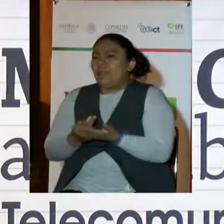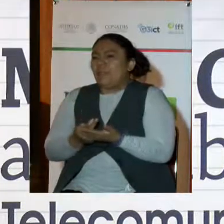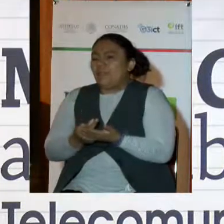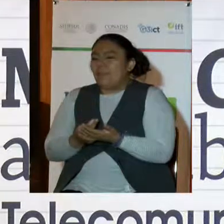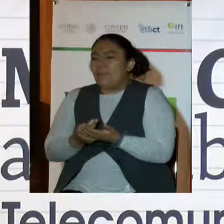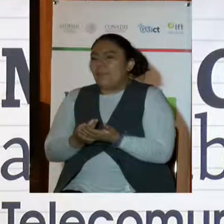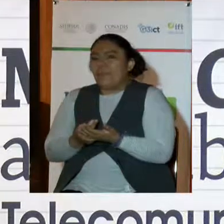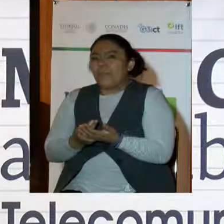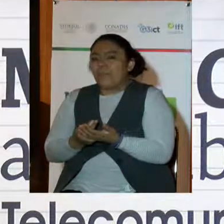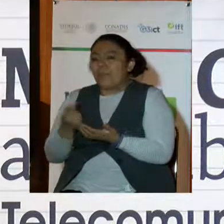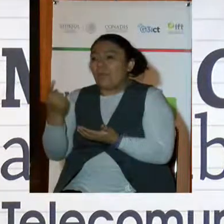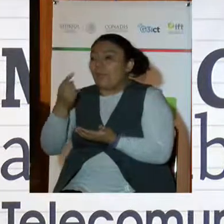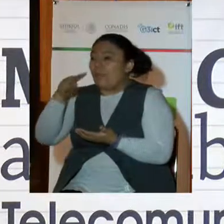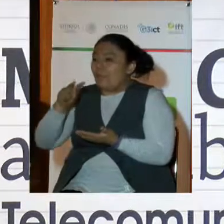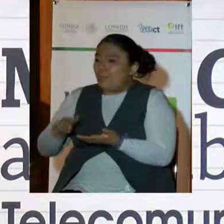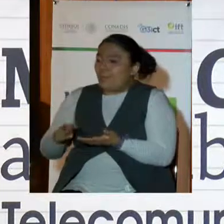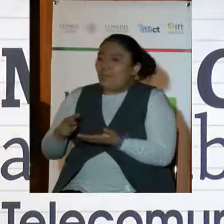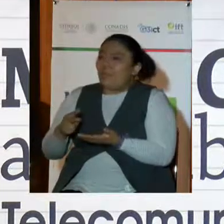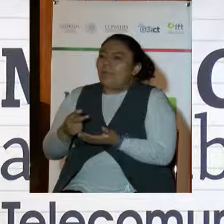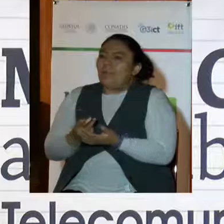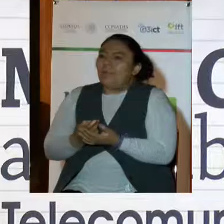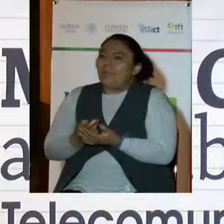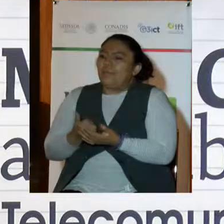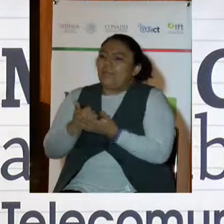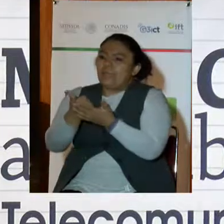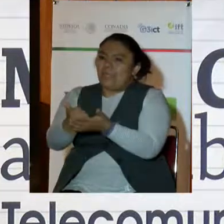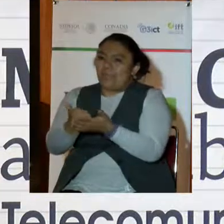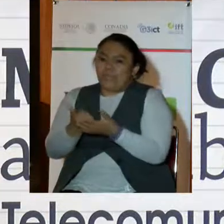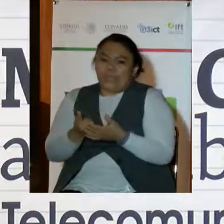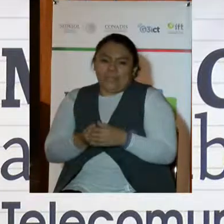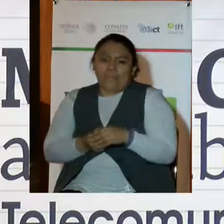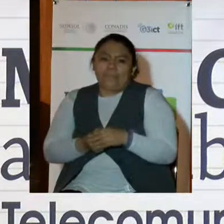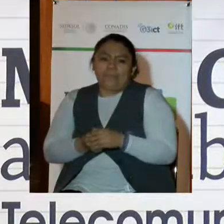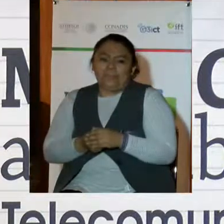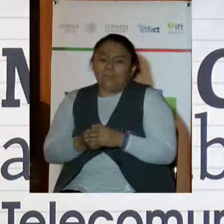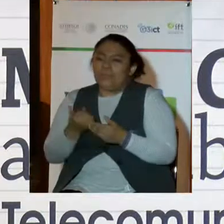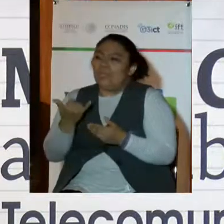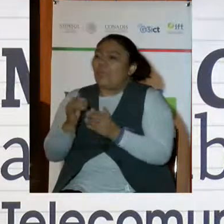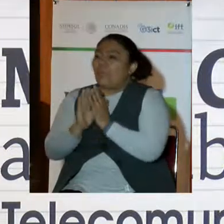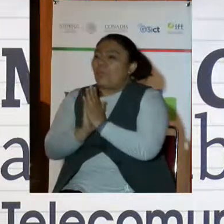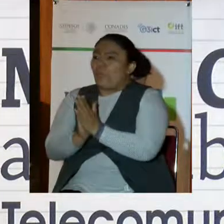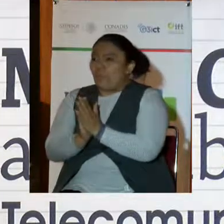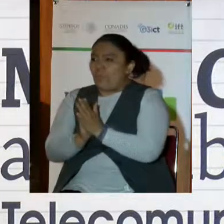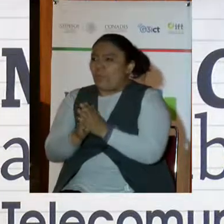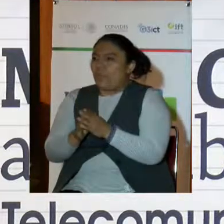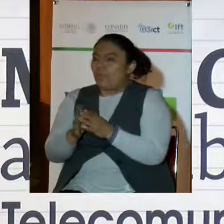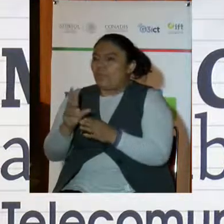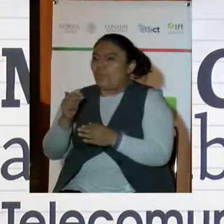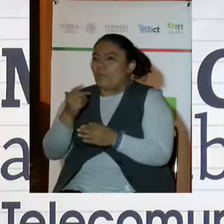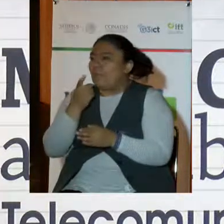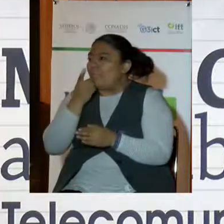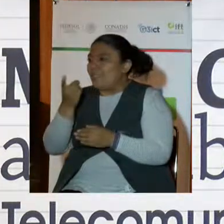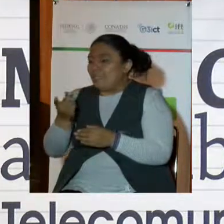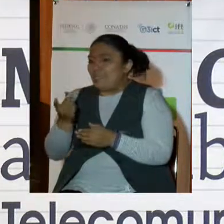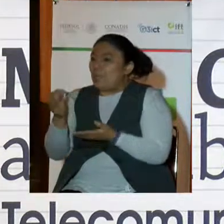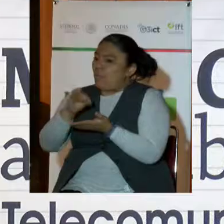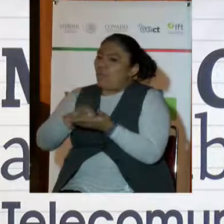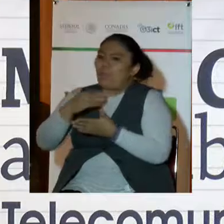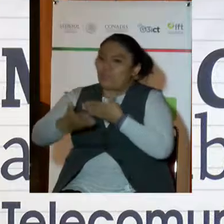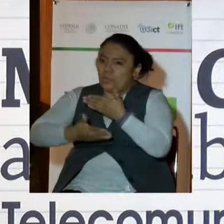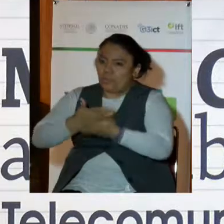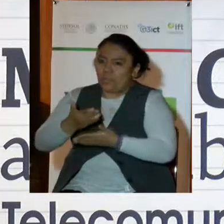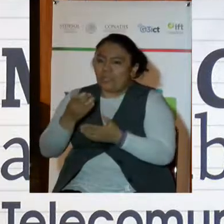lo que realmente les ayudaría. Y por favor, pues solo me resta ponerme a sus